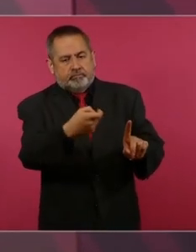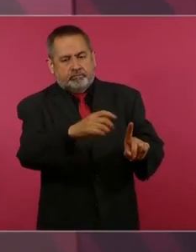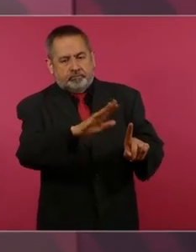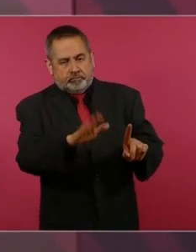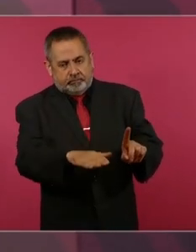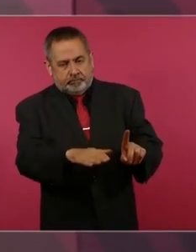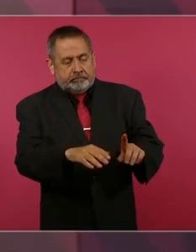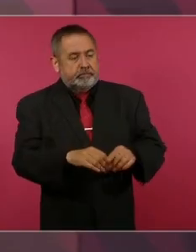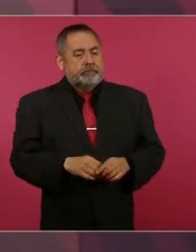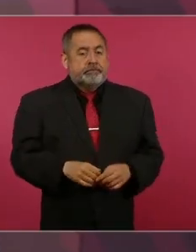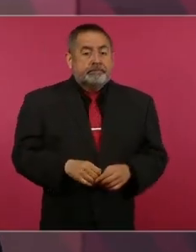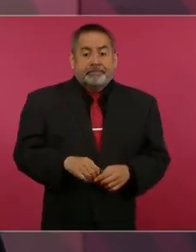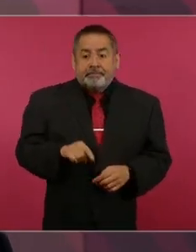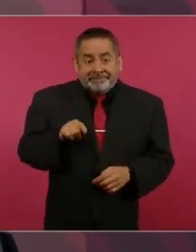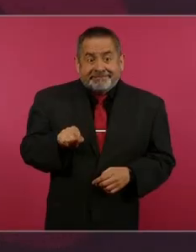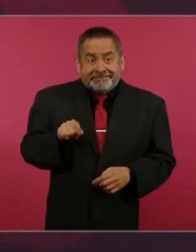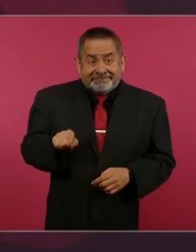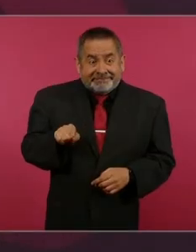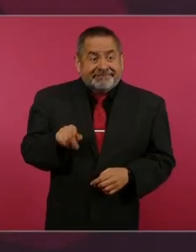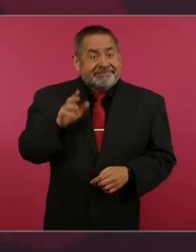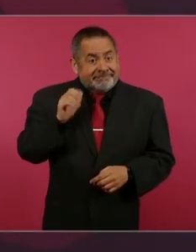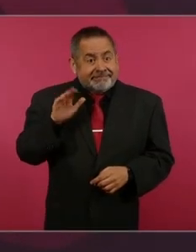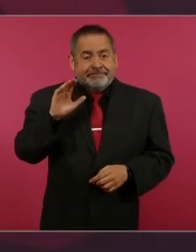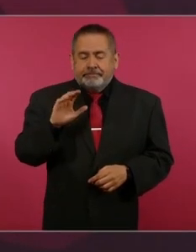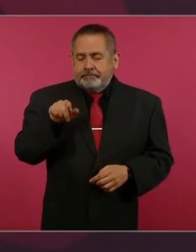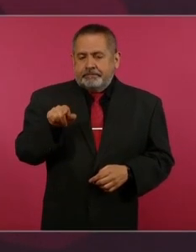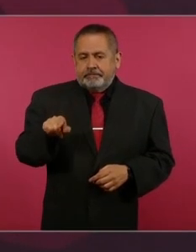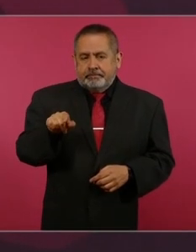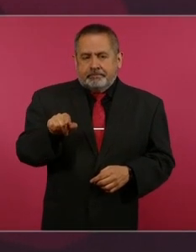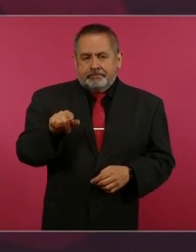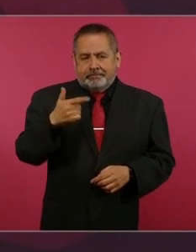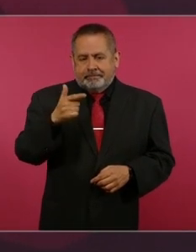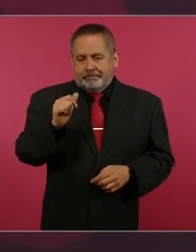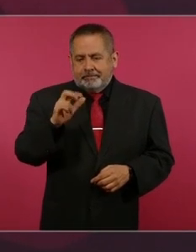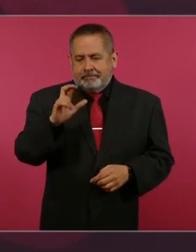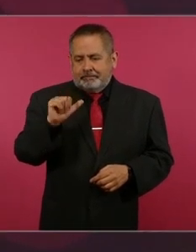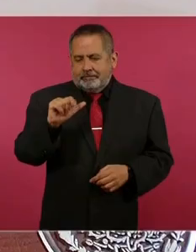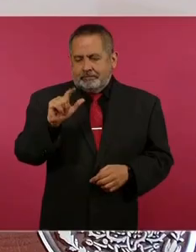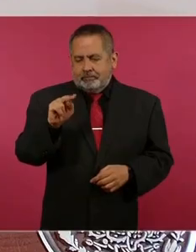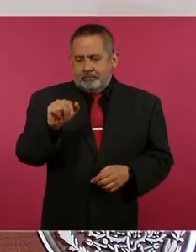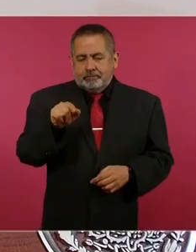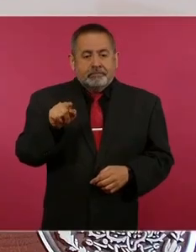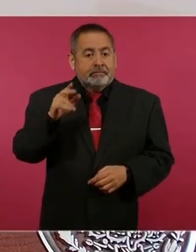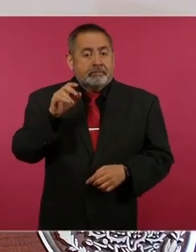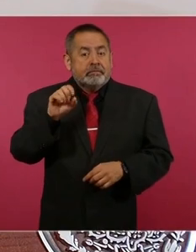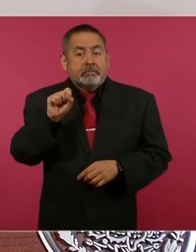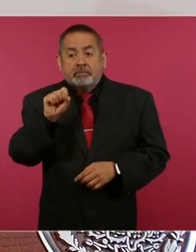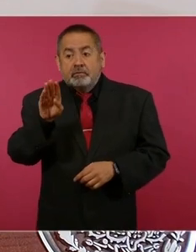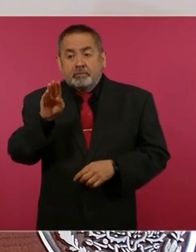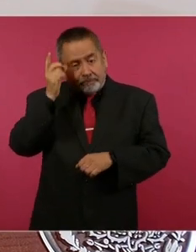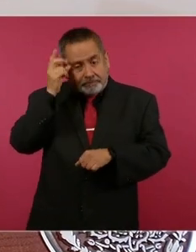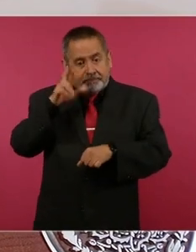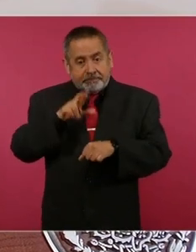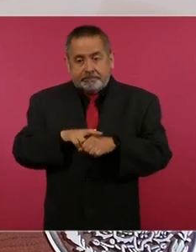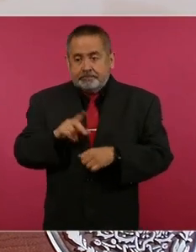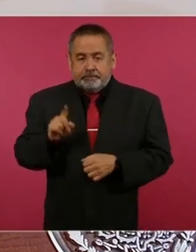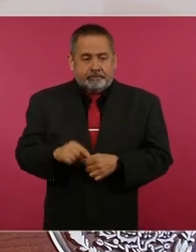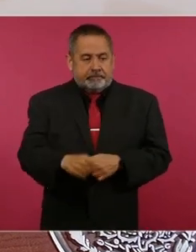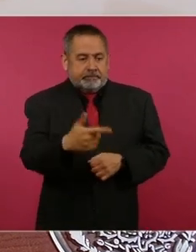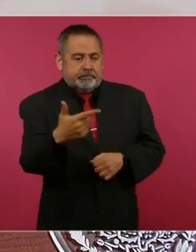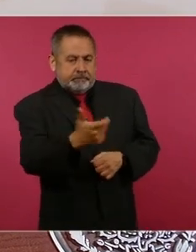él ya en calidad de subdirector va a Tijuana a rescatar al